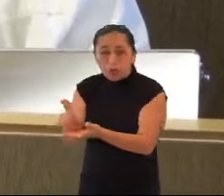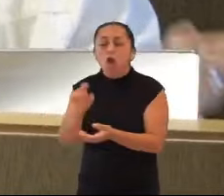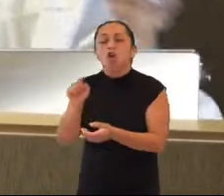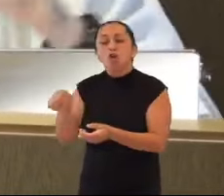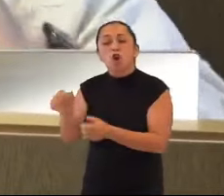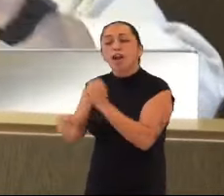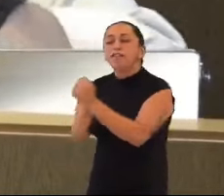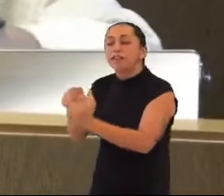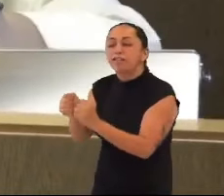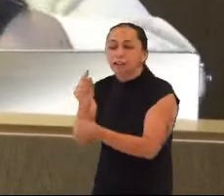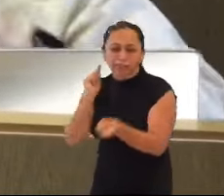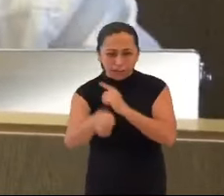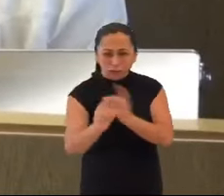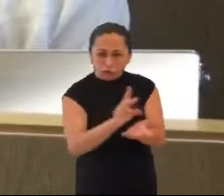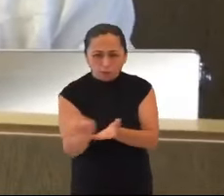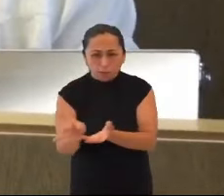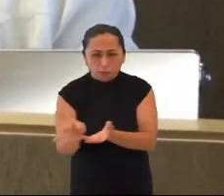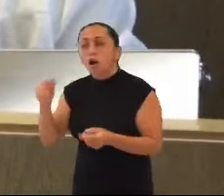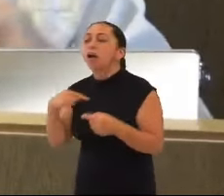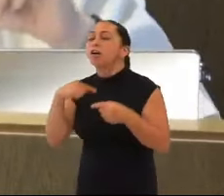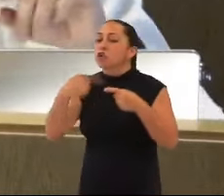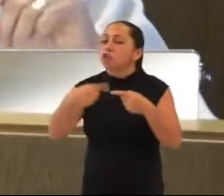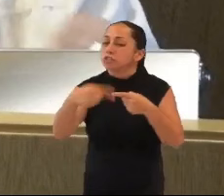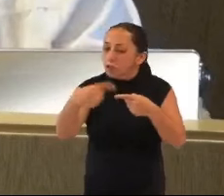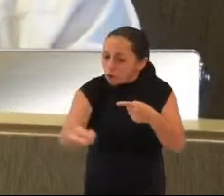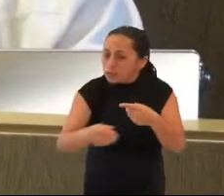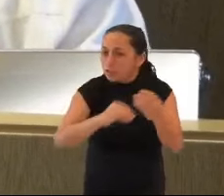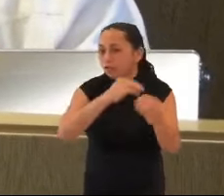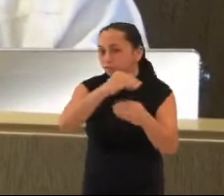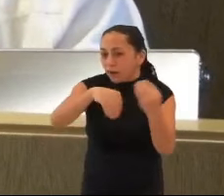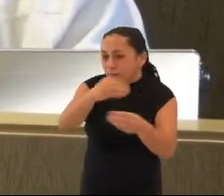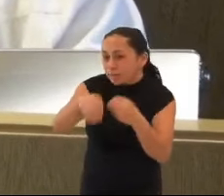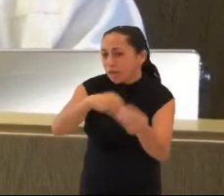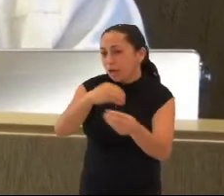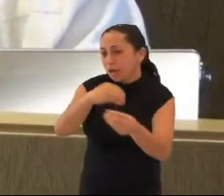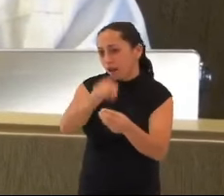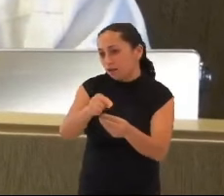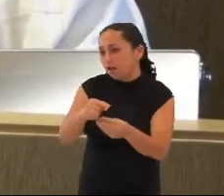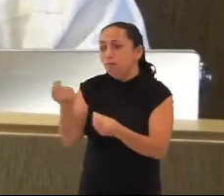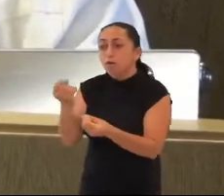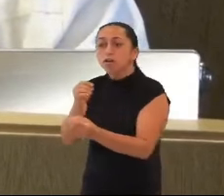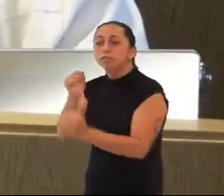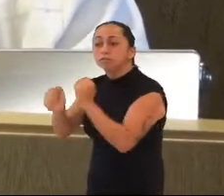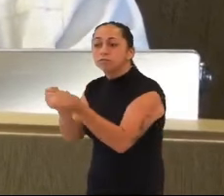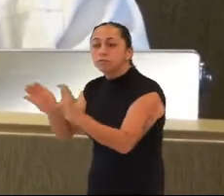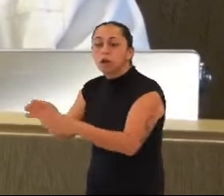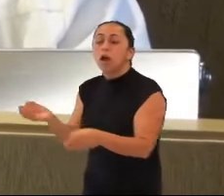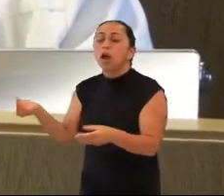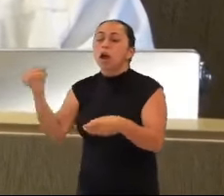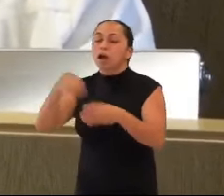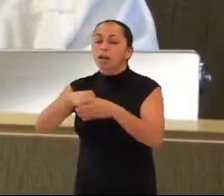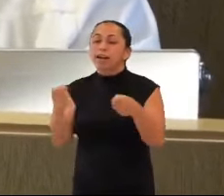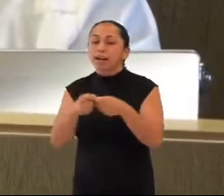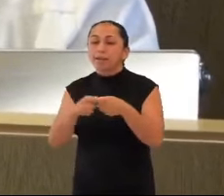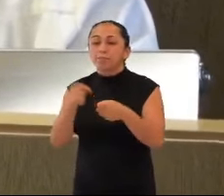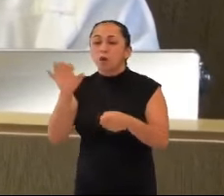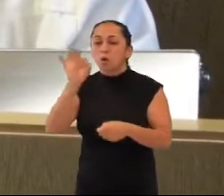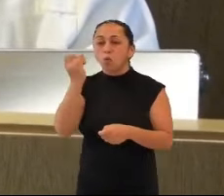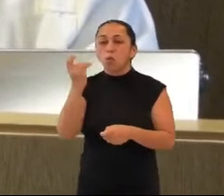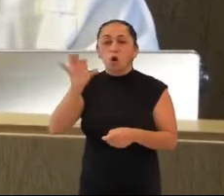petroquímica, sino como consecuencia de este cierre, que pertenecen al gremio de Wocra. Y